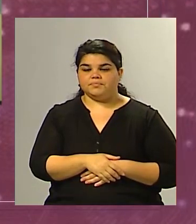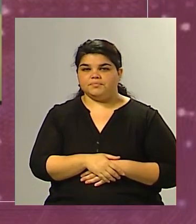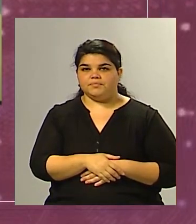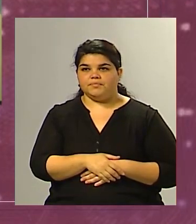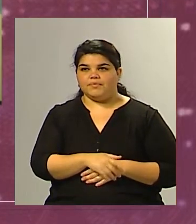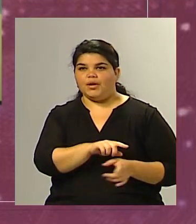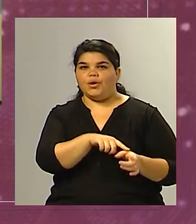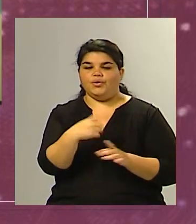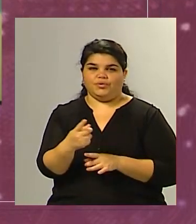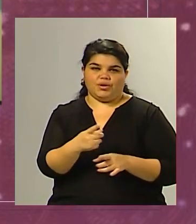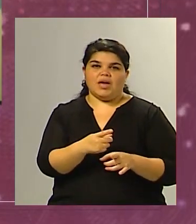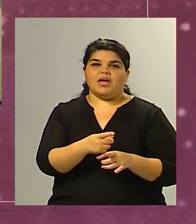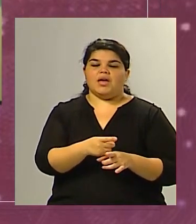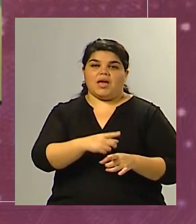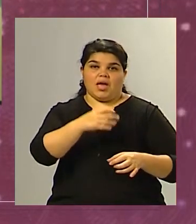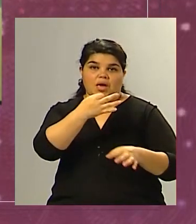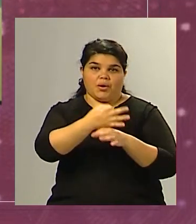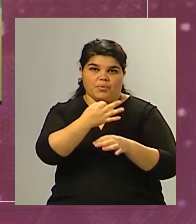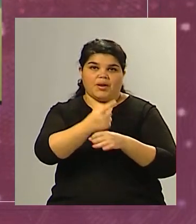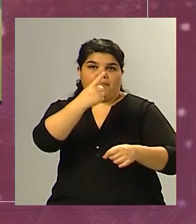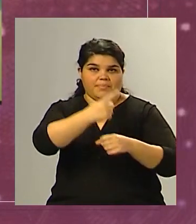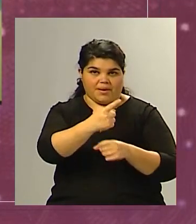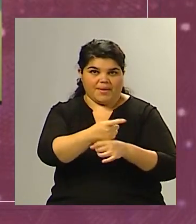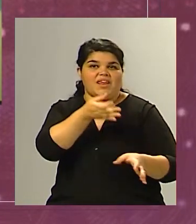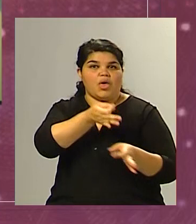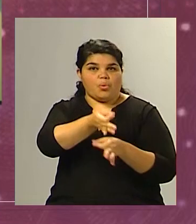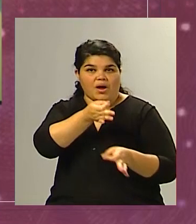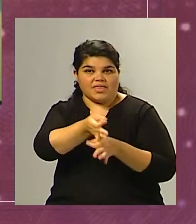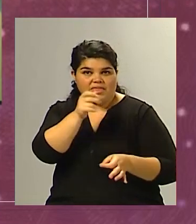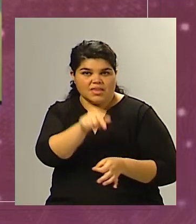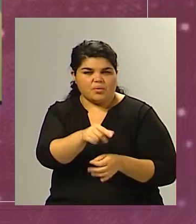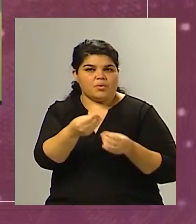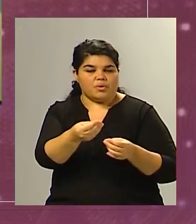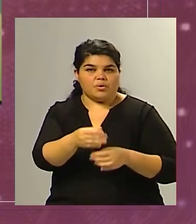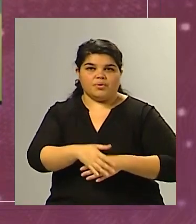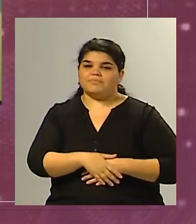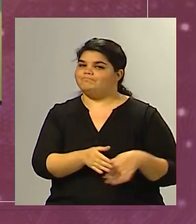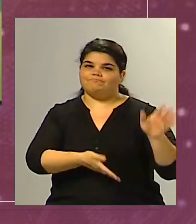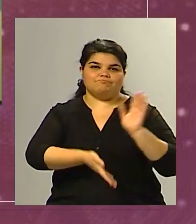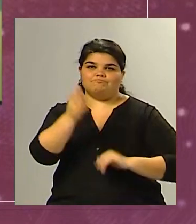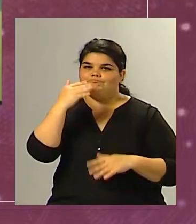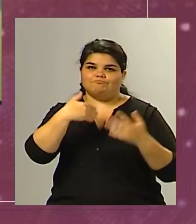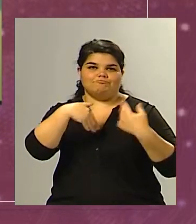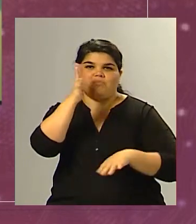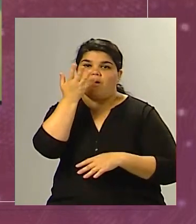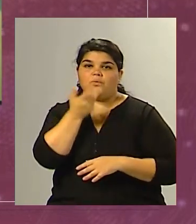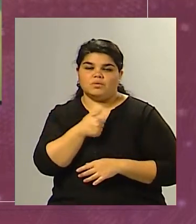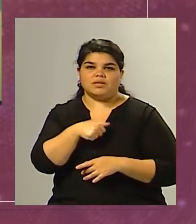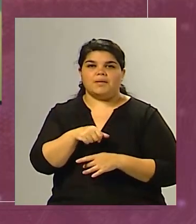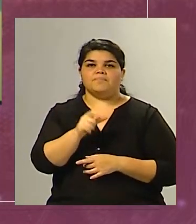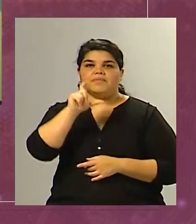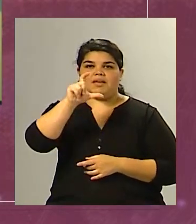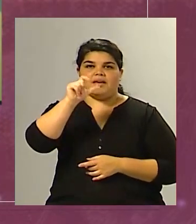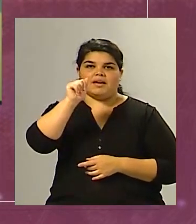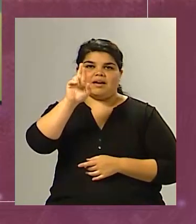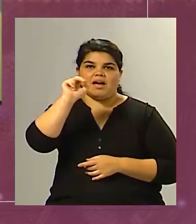barra educativo, tenemos siempre como el destino vedette, Carlos Paz,